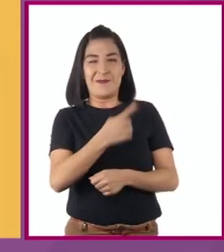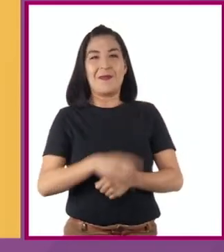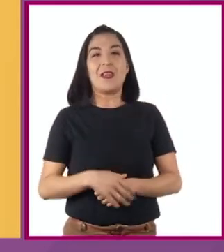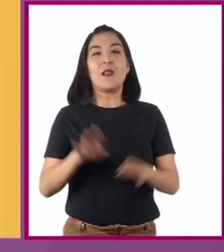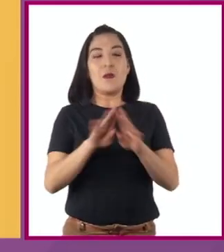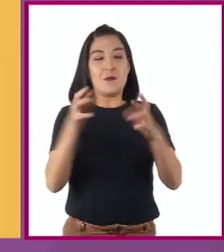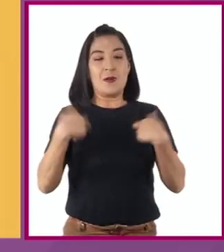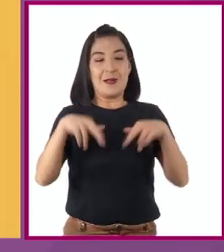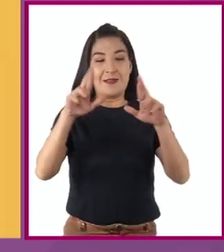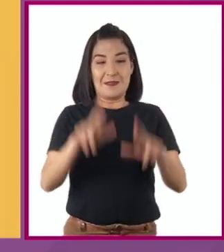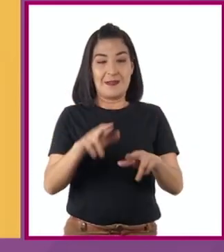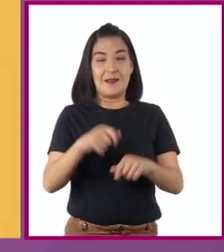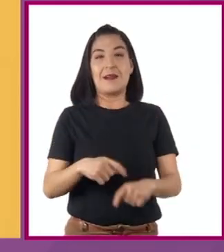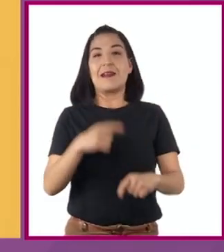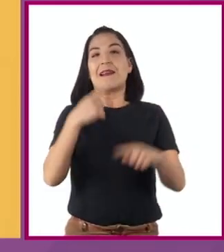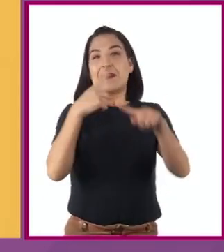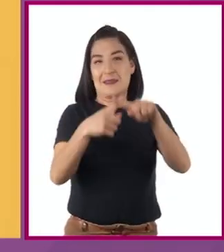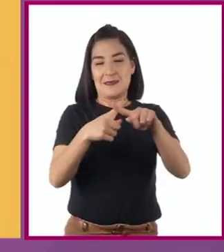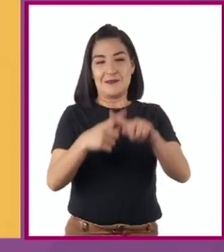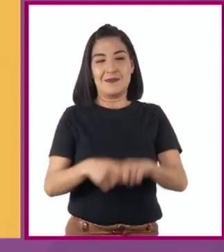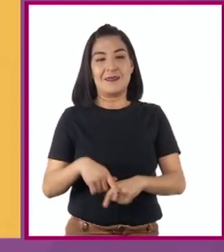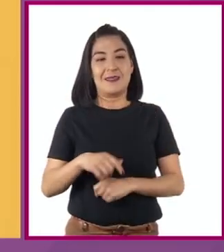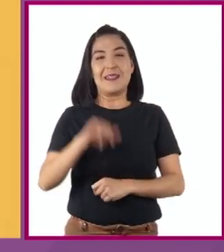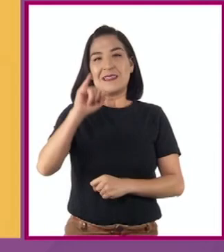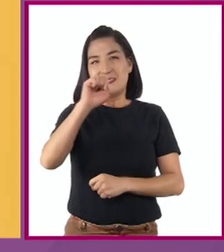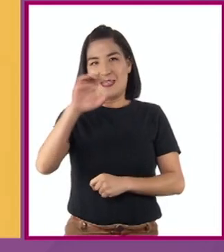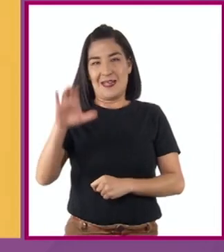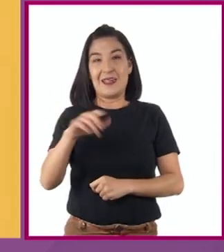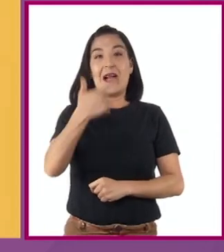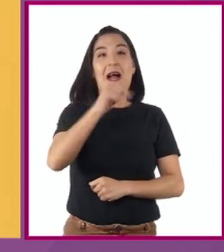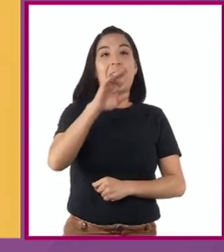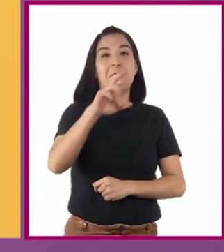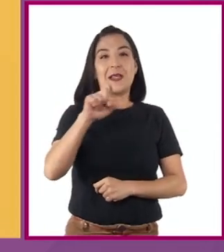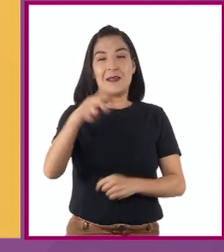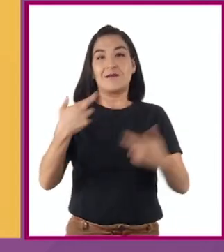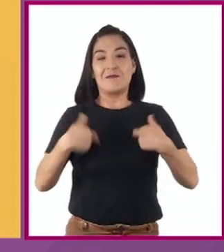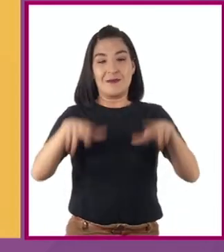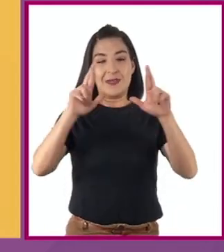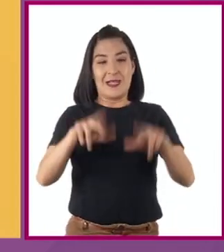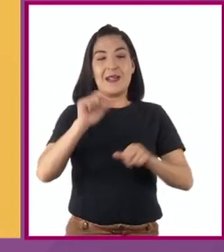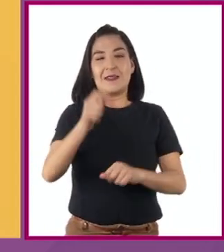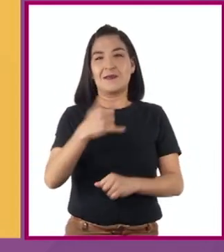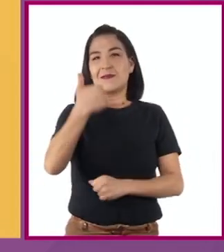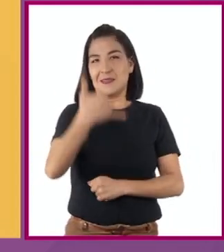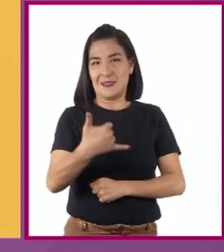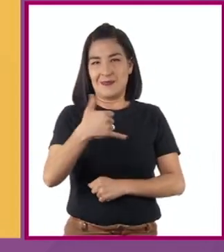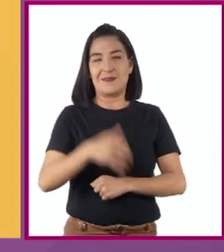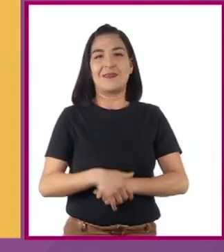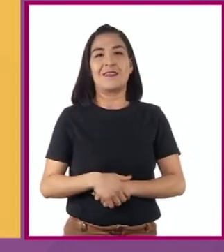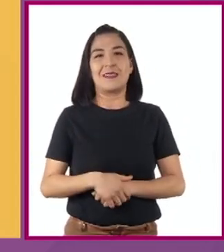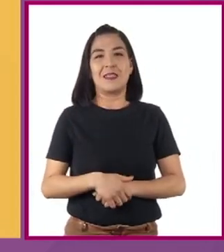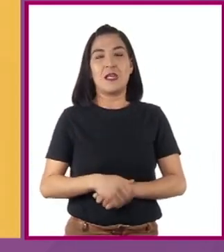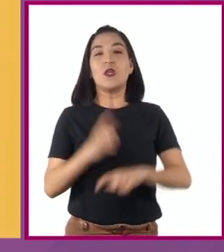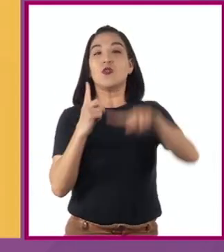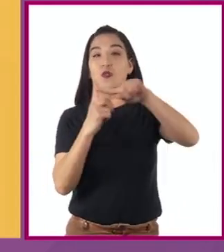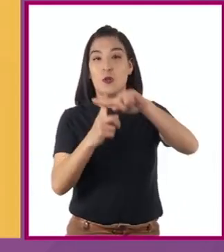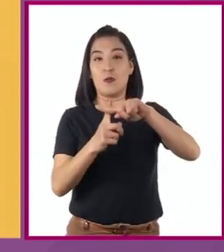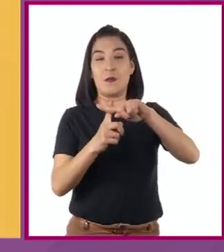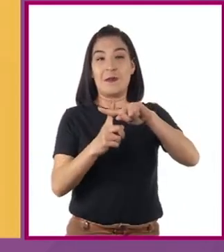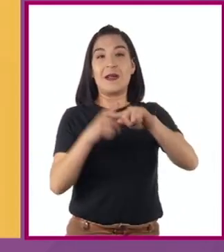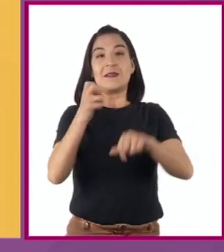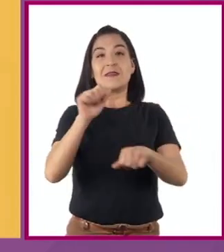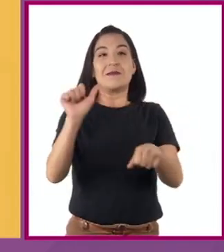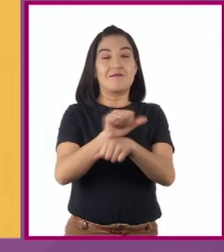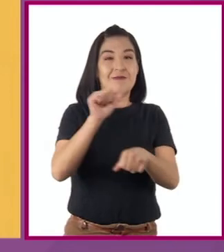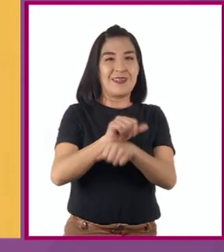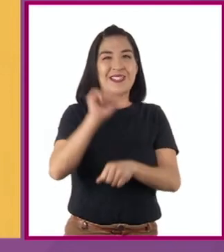con la literal X y los carros de Gabriel representados con la literal Y. Y la suma de los carros de